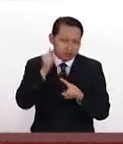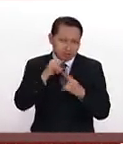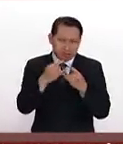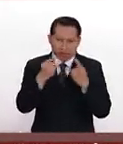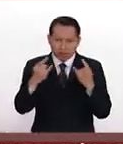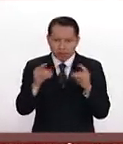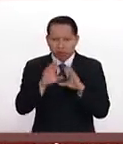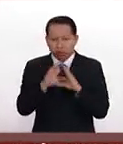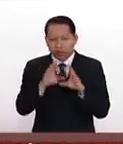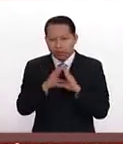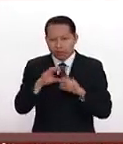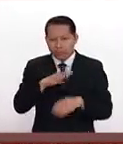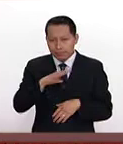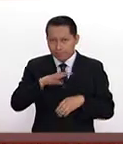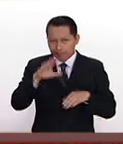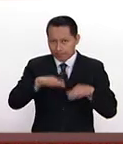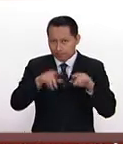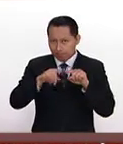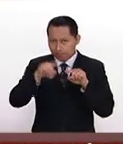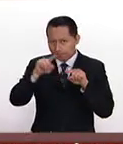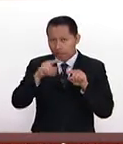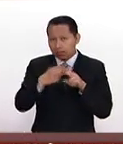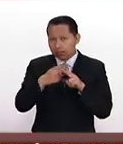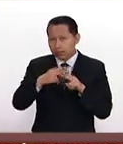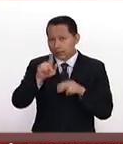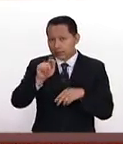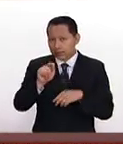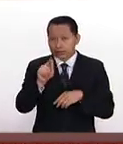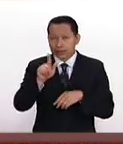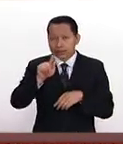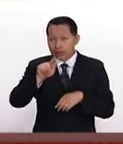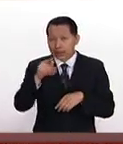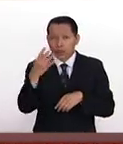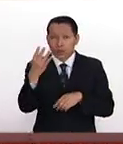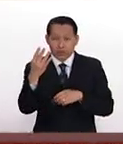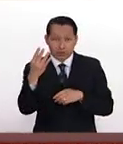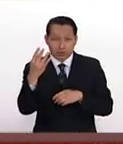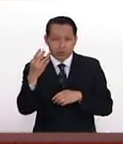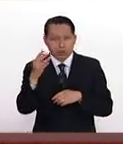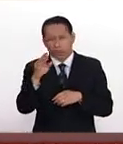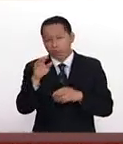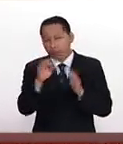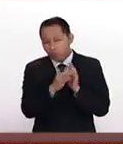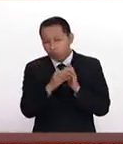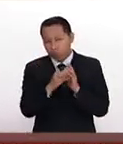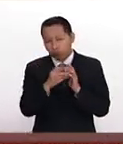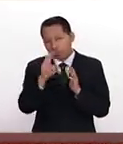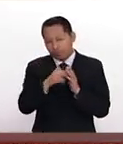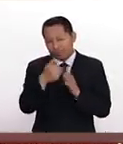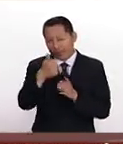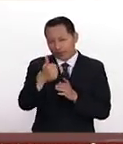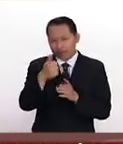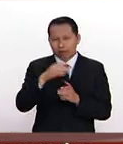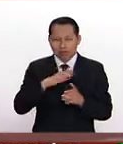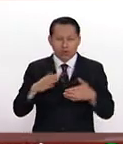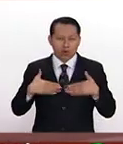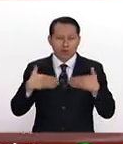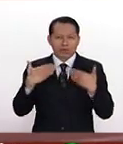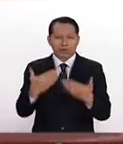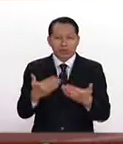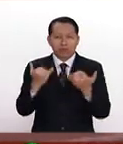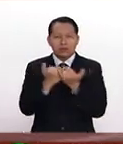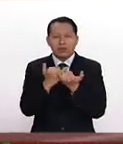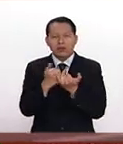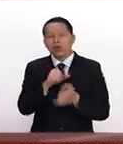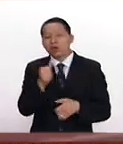tiene ha tenido picos de hasta 74 puntos en el verano de 2006 de niveles de confianza otros